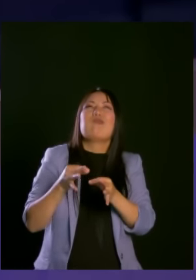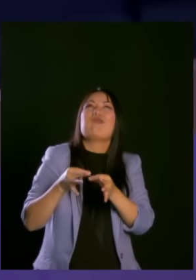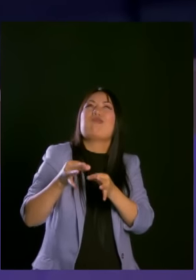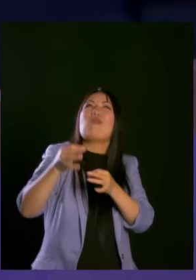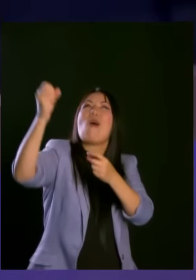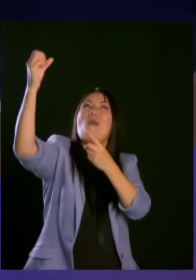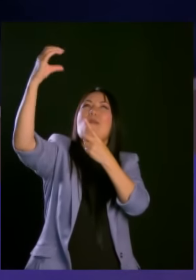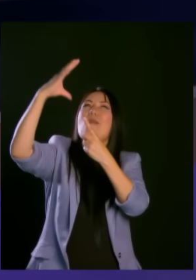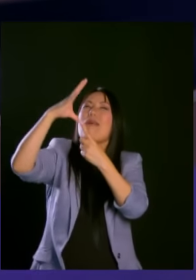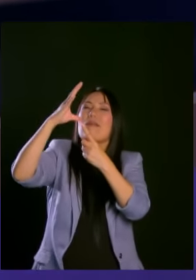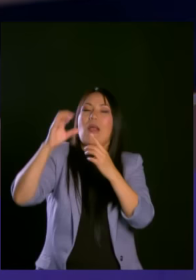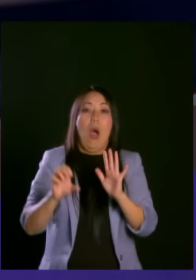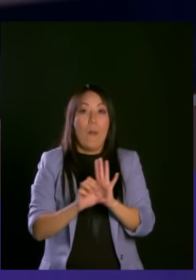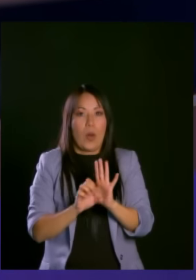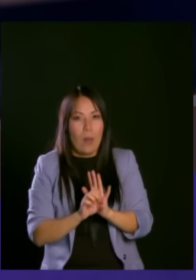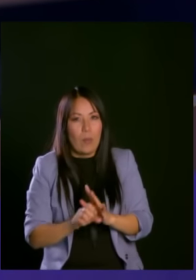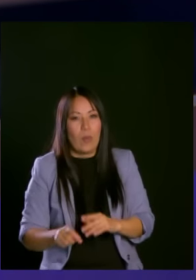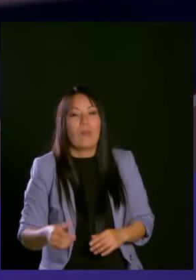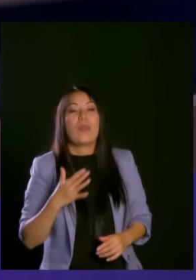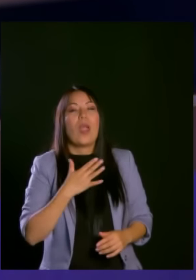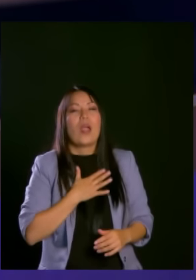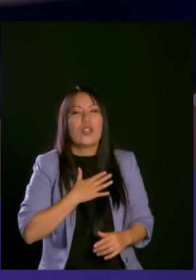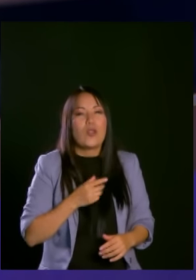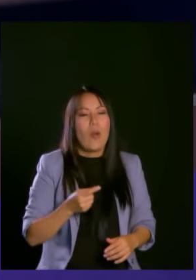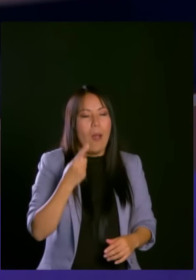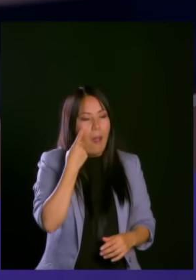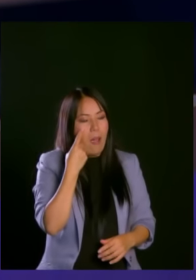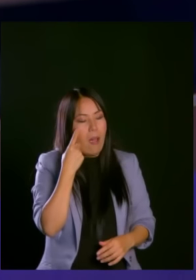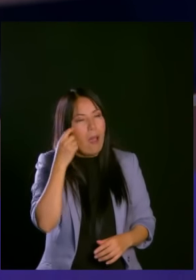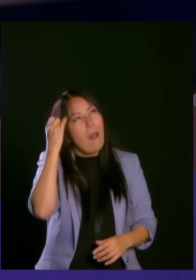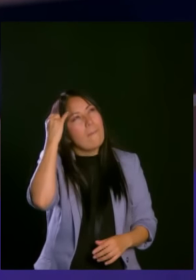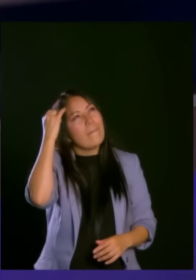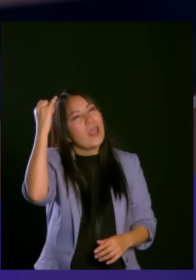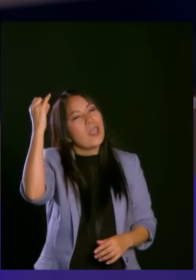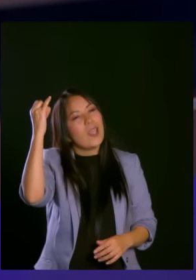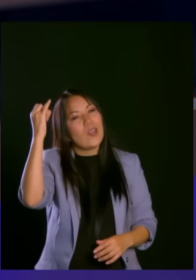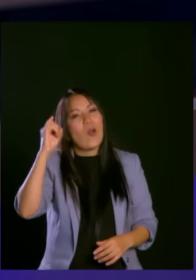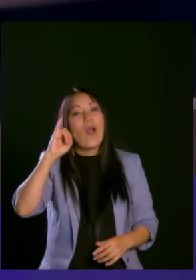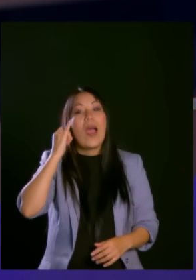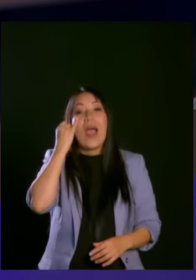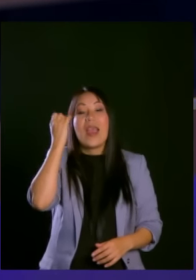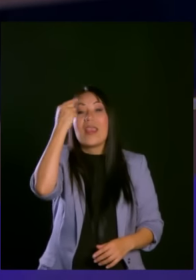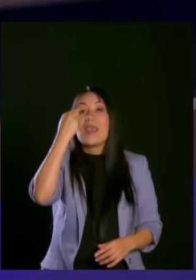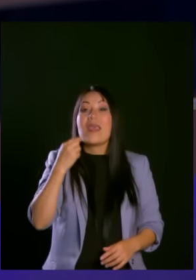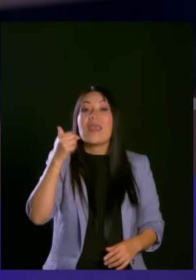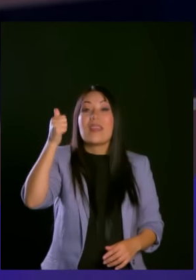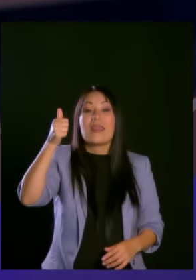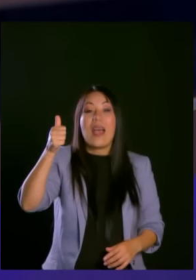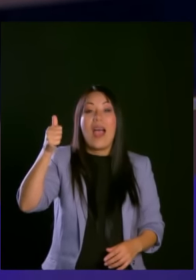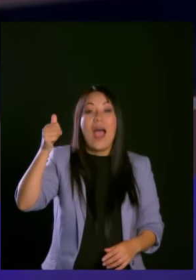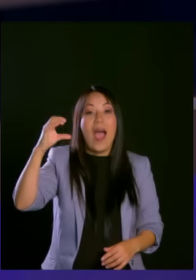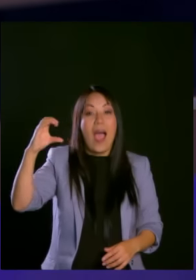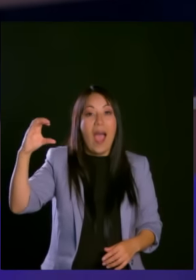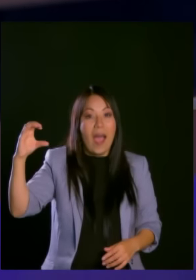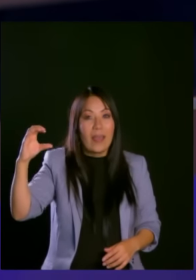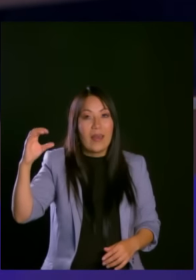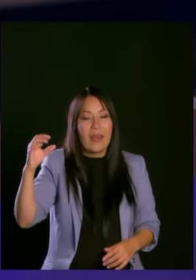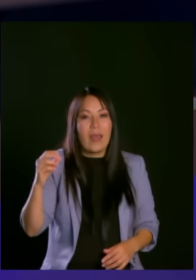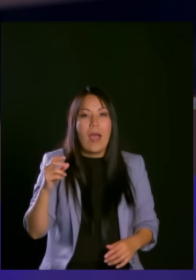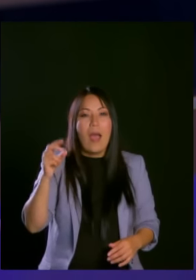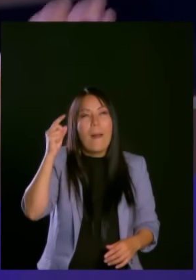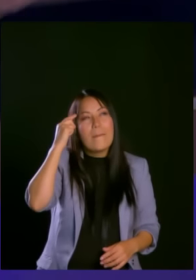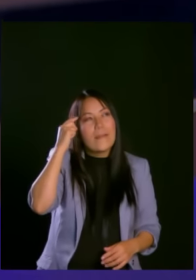Yo podría imaginarme a Isaac caminando, abriendo los pozos, se los cierran y vuelve a abrir otro. A mí me gusta esto de imaginar las